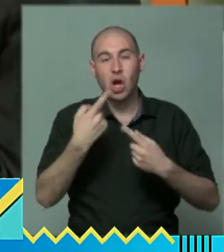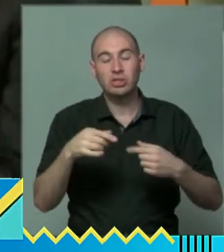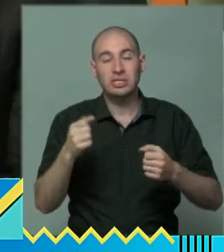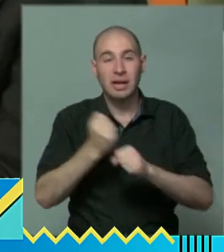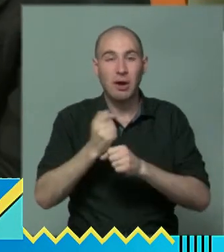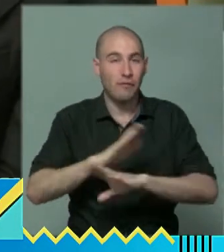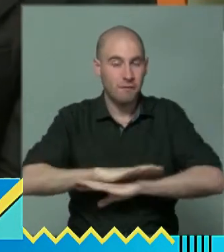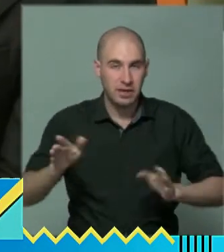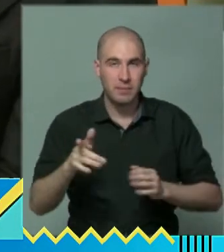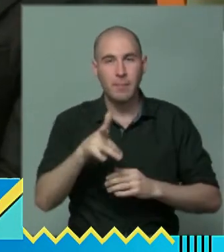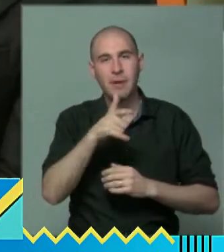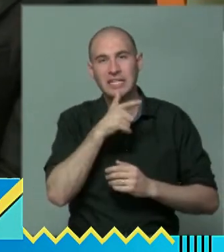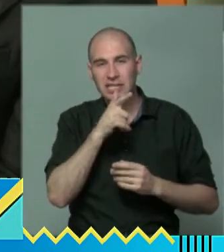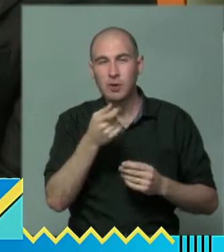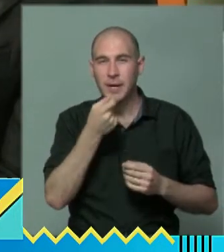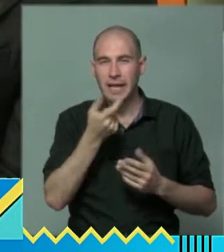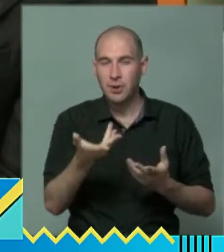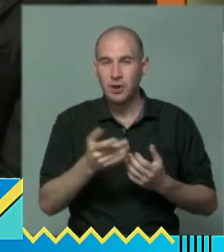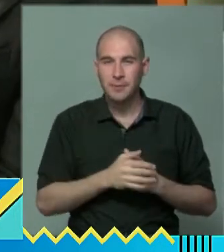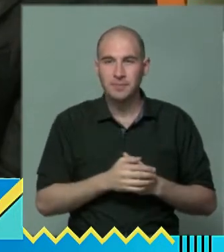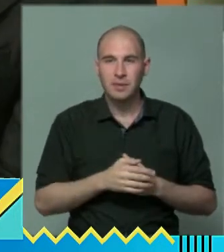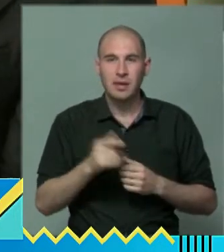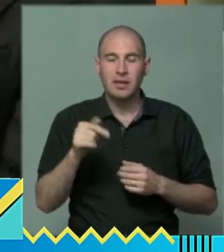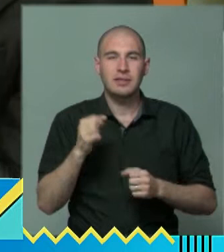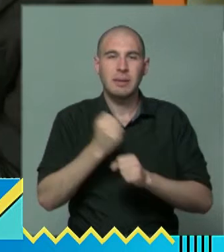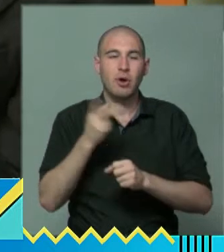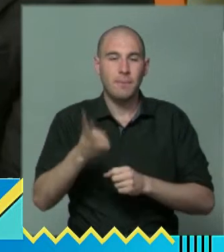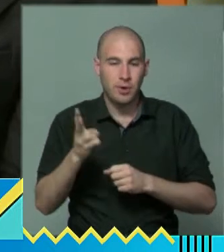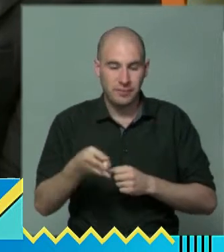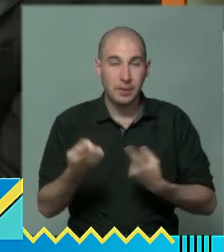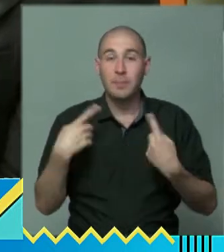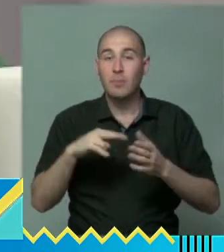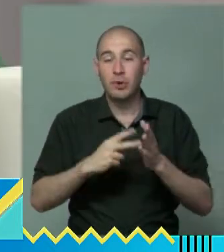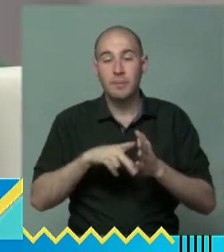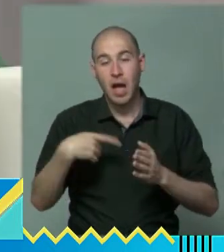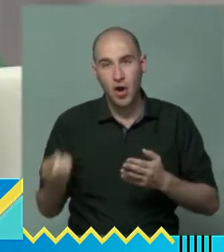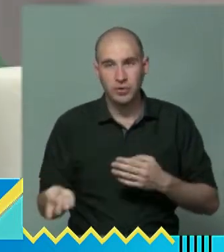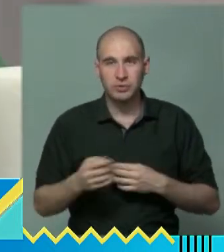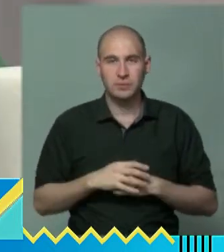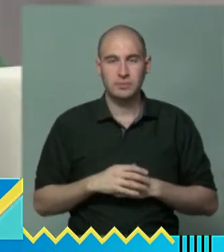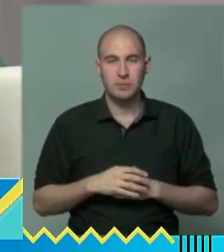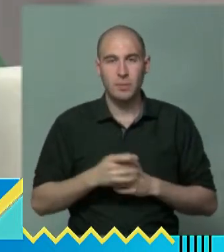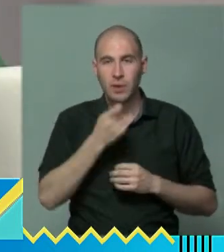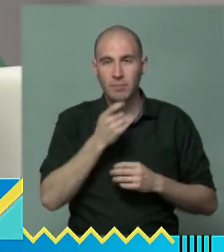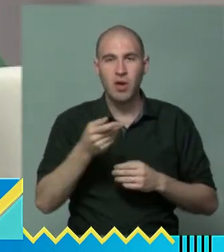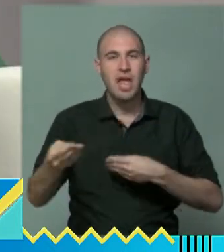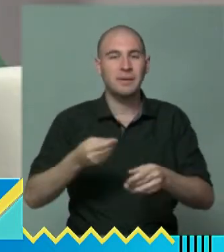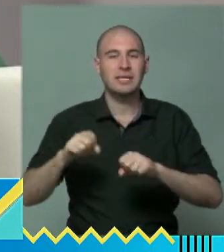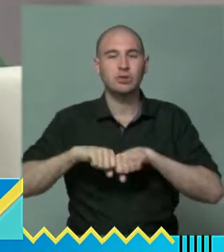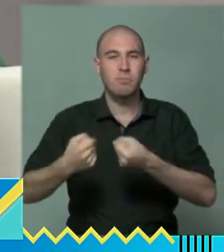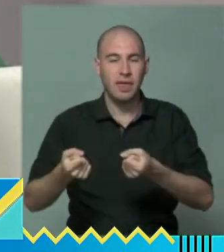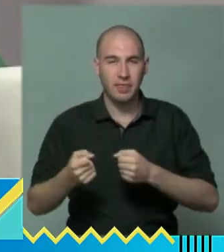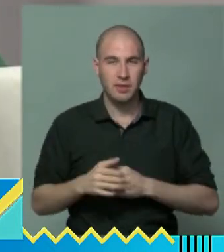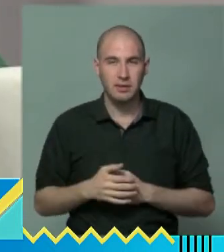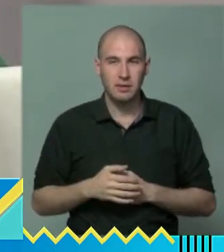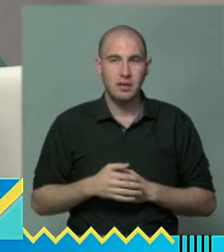que la podríamos asimilar a la pena de inhabilitación. Pero después tiene otras consecuencias, como suspender a la empresa